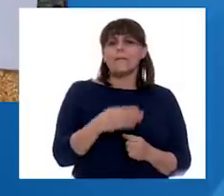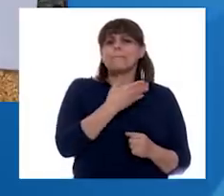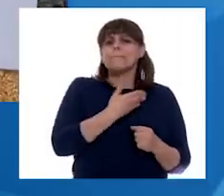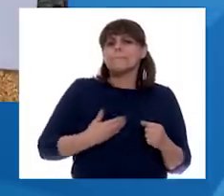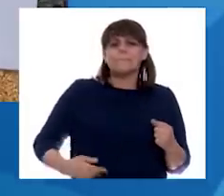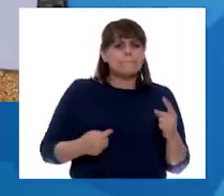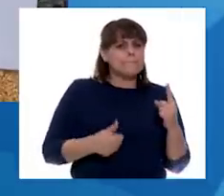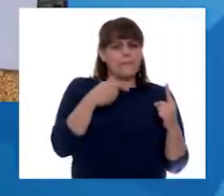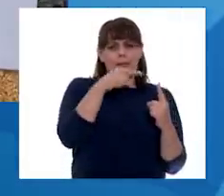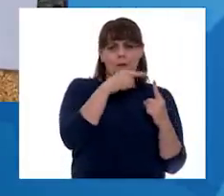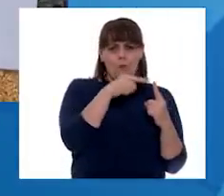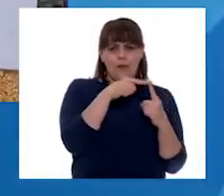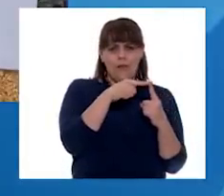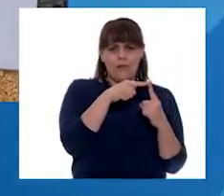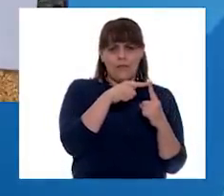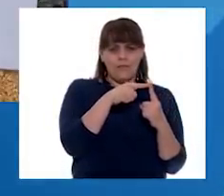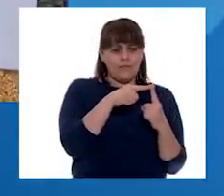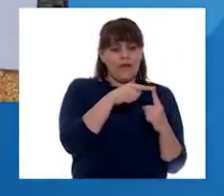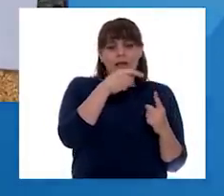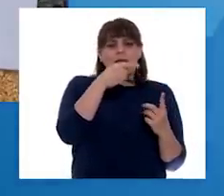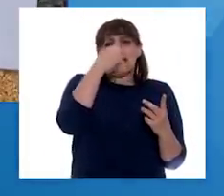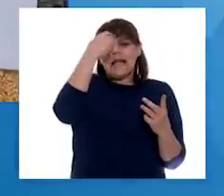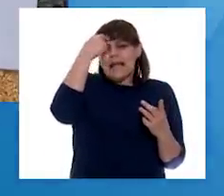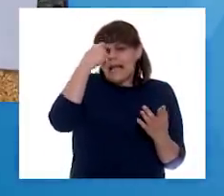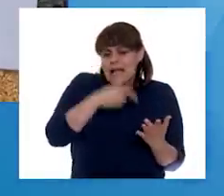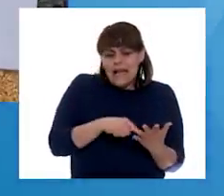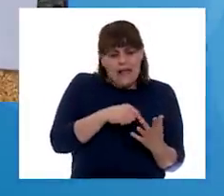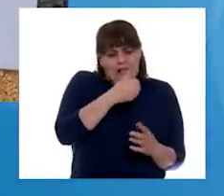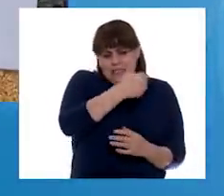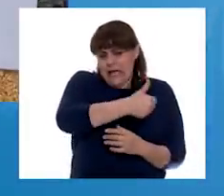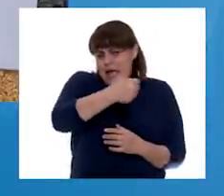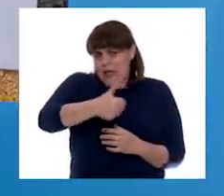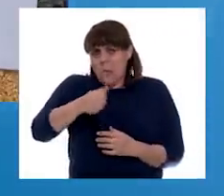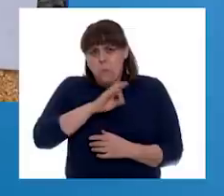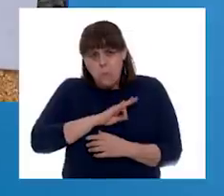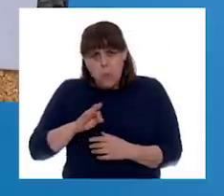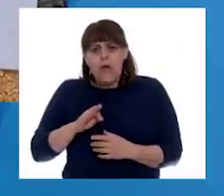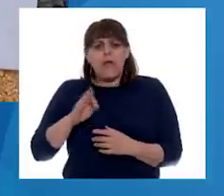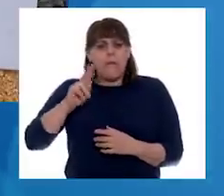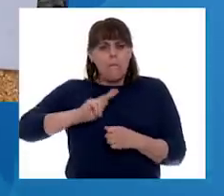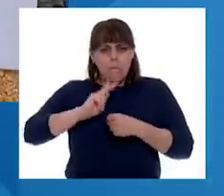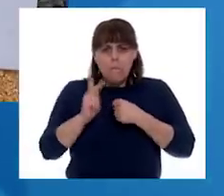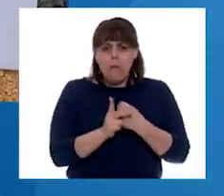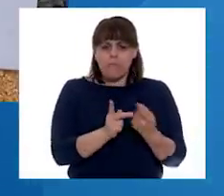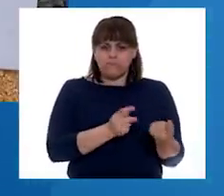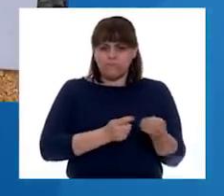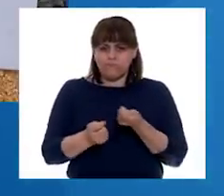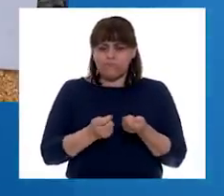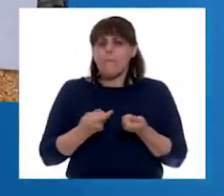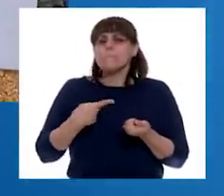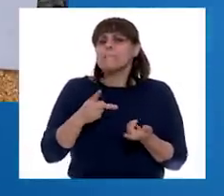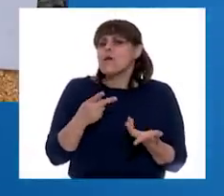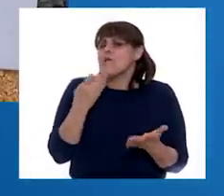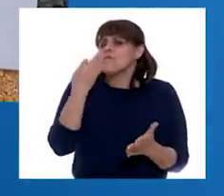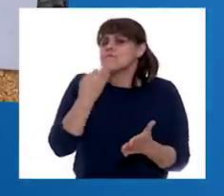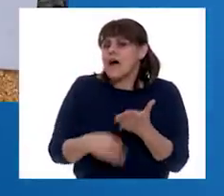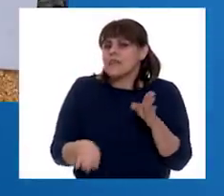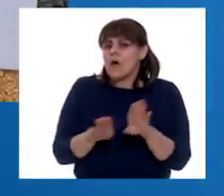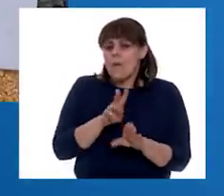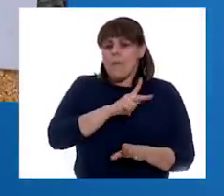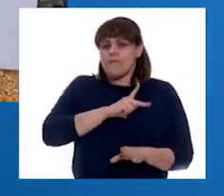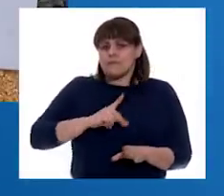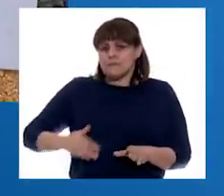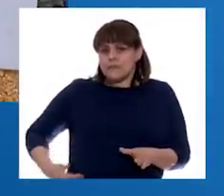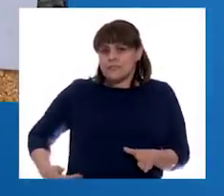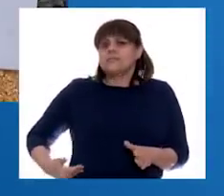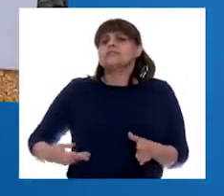por sí solas gobernarían al país. Y lo feo, jamás se estableció cómo escoger al vicepresidente. Así que pusieron a un